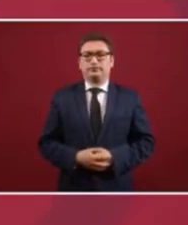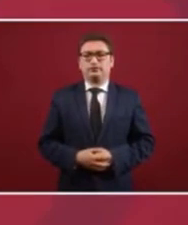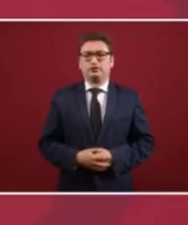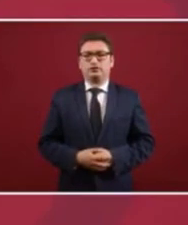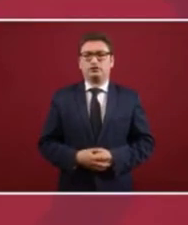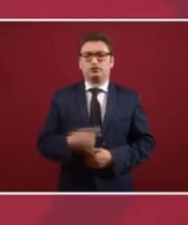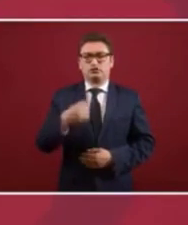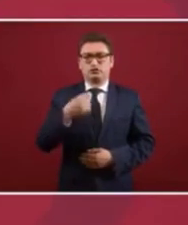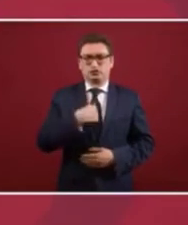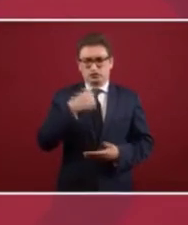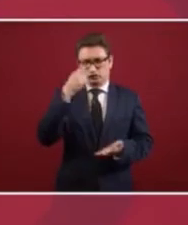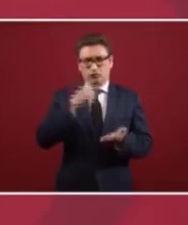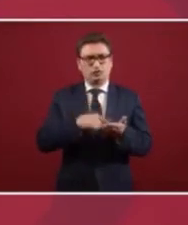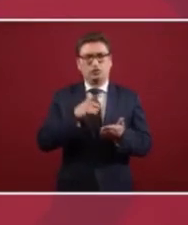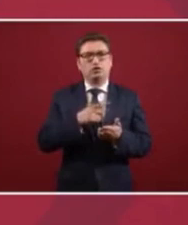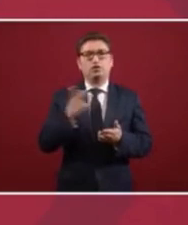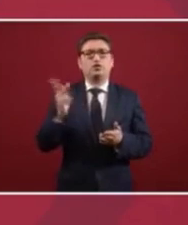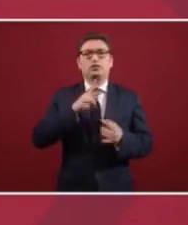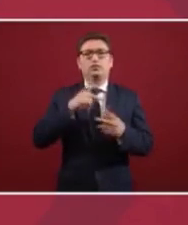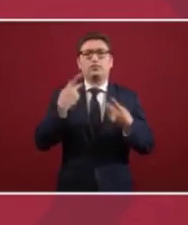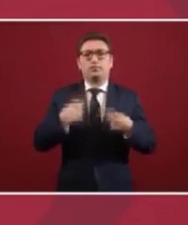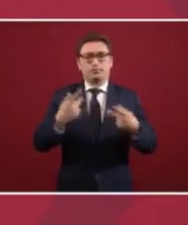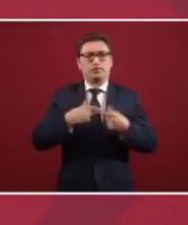Creo que fue la reacción de la gente.